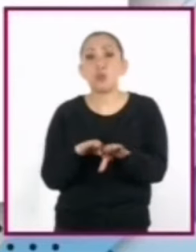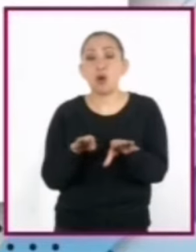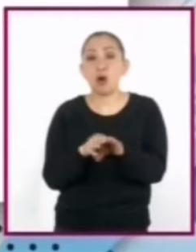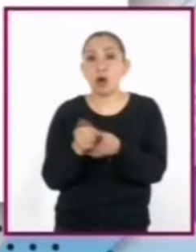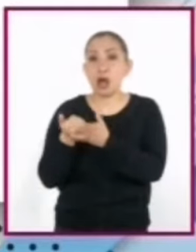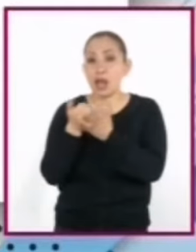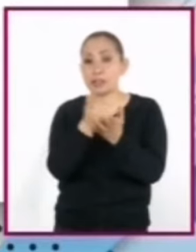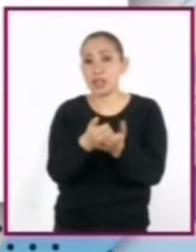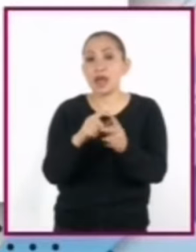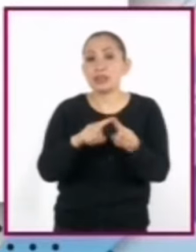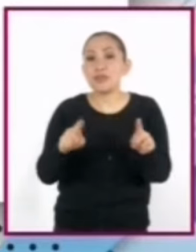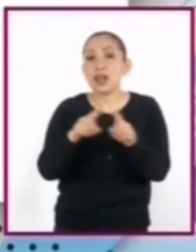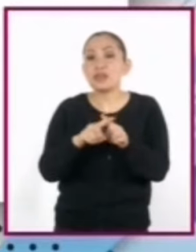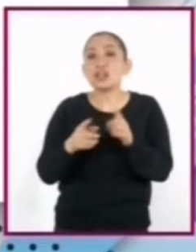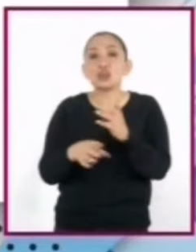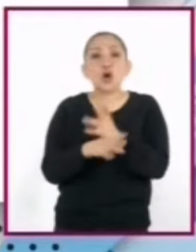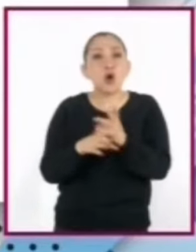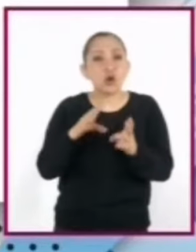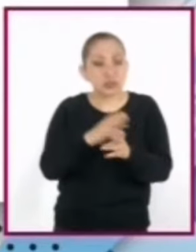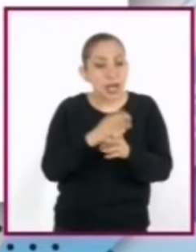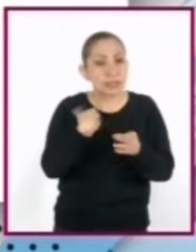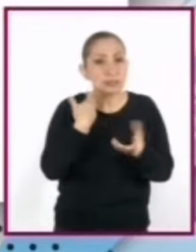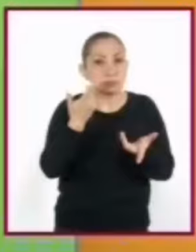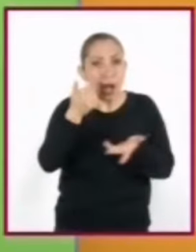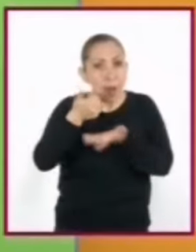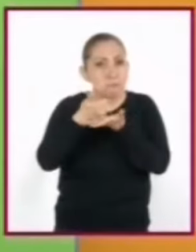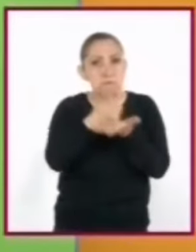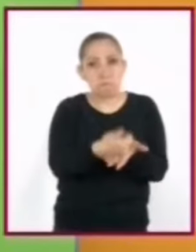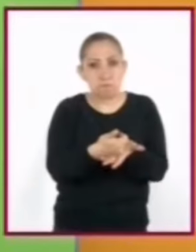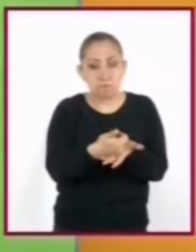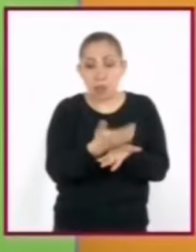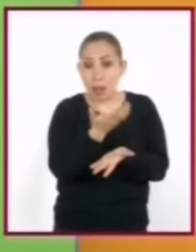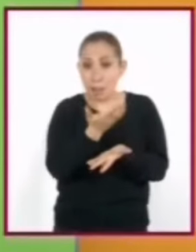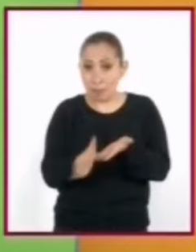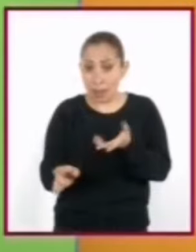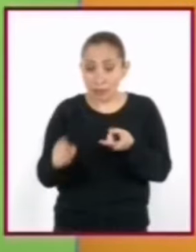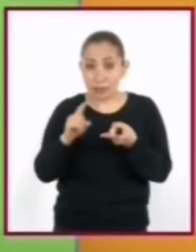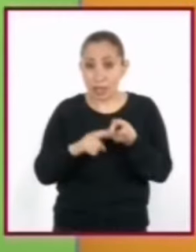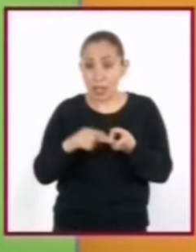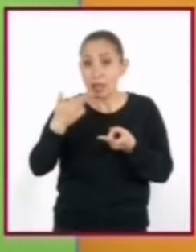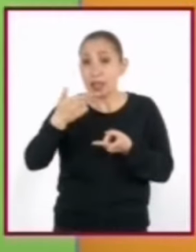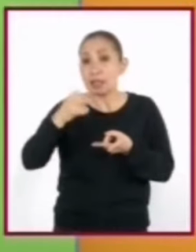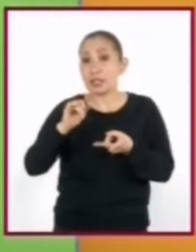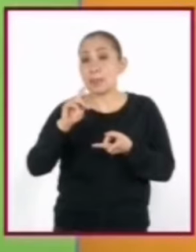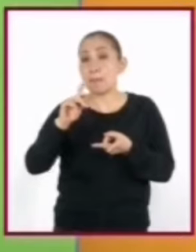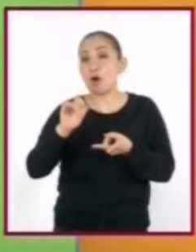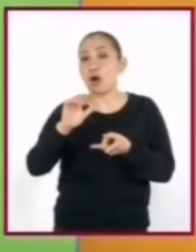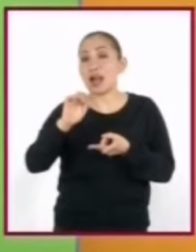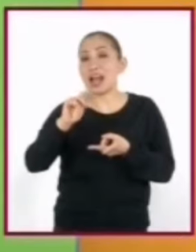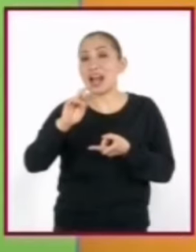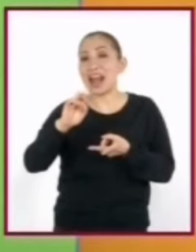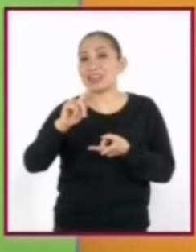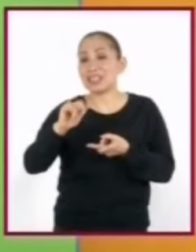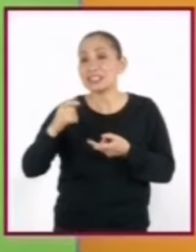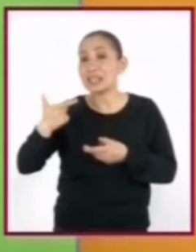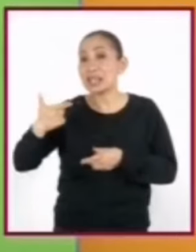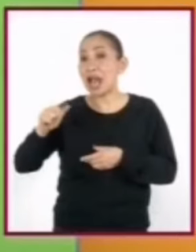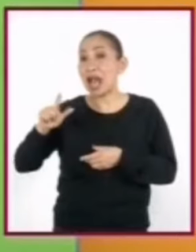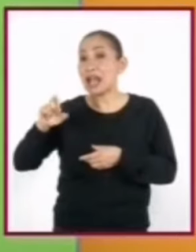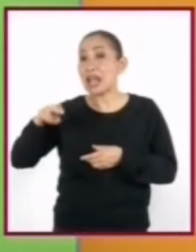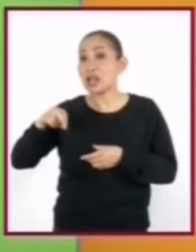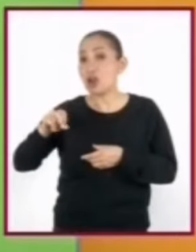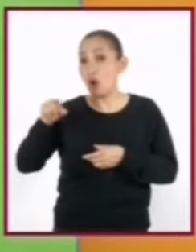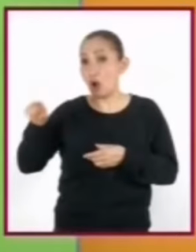con ayuda de diferentes utensilios quirúrgicos. Por otra parte, Hipócrates y Galeno, en sus respectivas